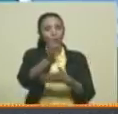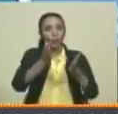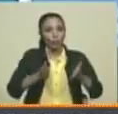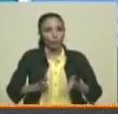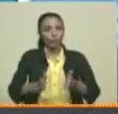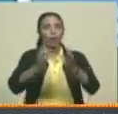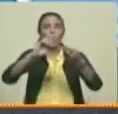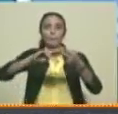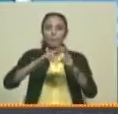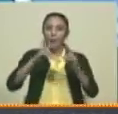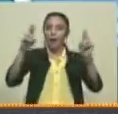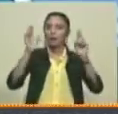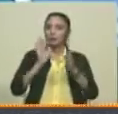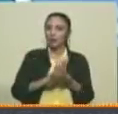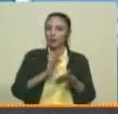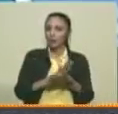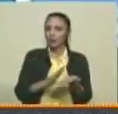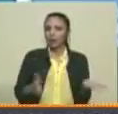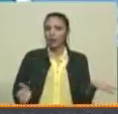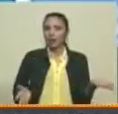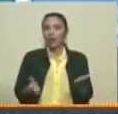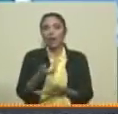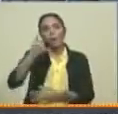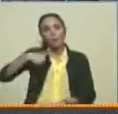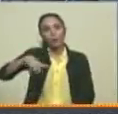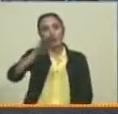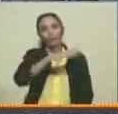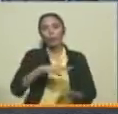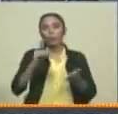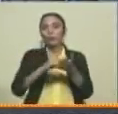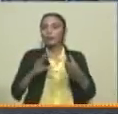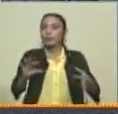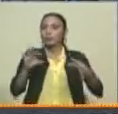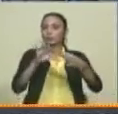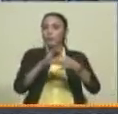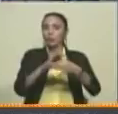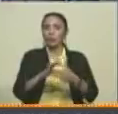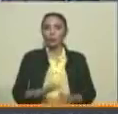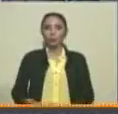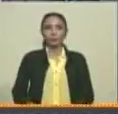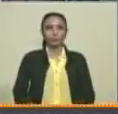prosperidad, habrá tranquilidad, habrá reconciliación,